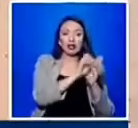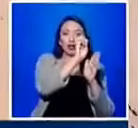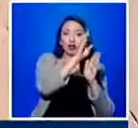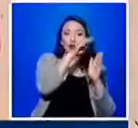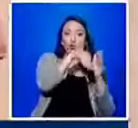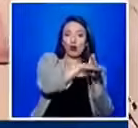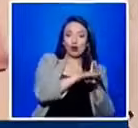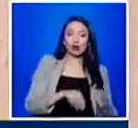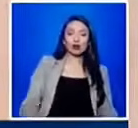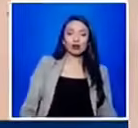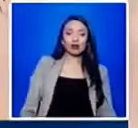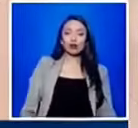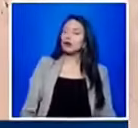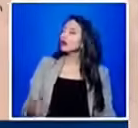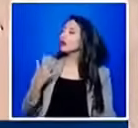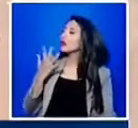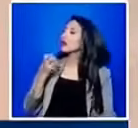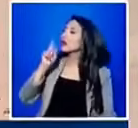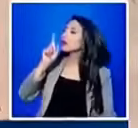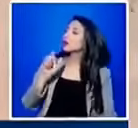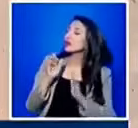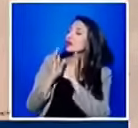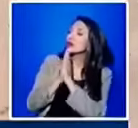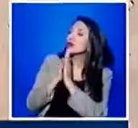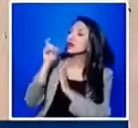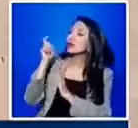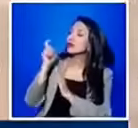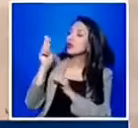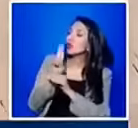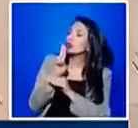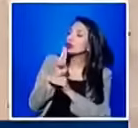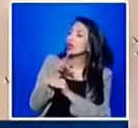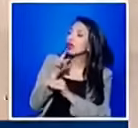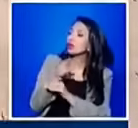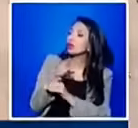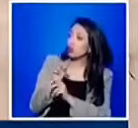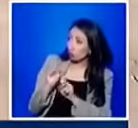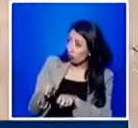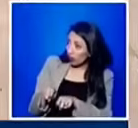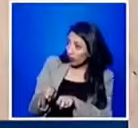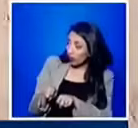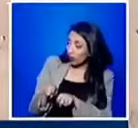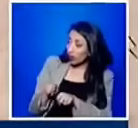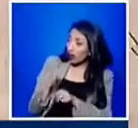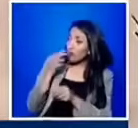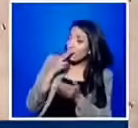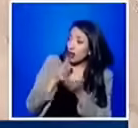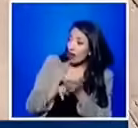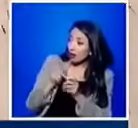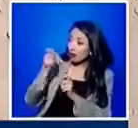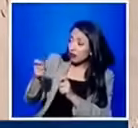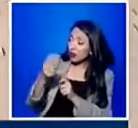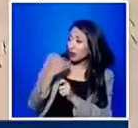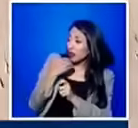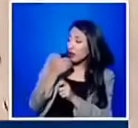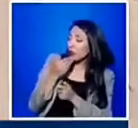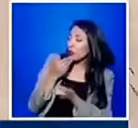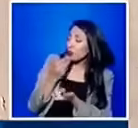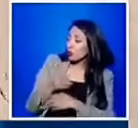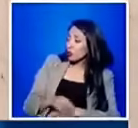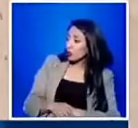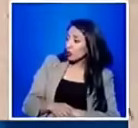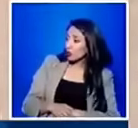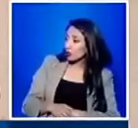vecino quiere, que desea, solicita que se utilice este adoquín, ¿lo puede hacer? ¿Puede mandar un oficio a la EMOVA, donde